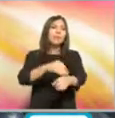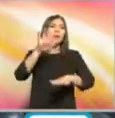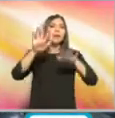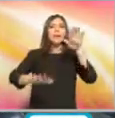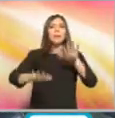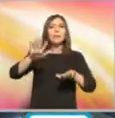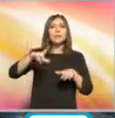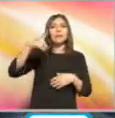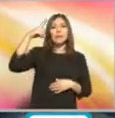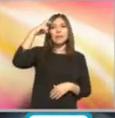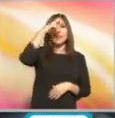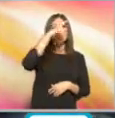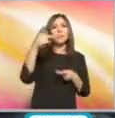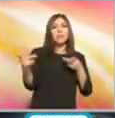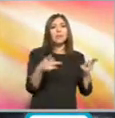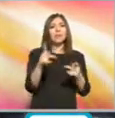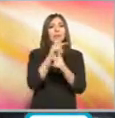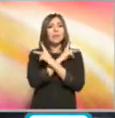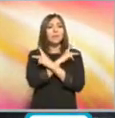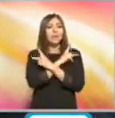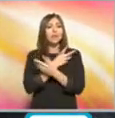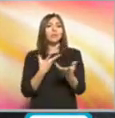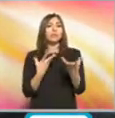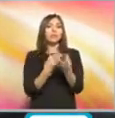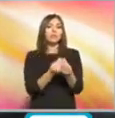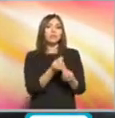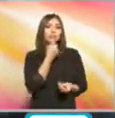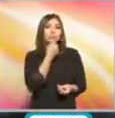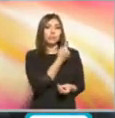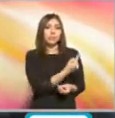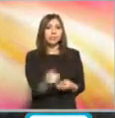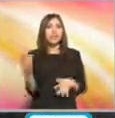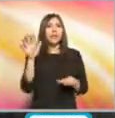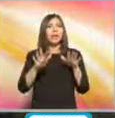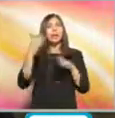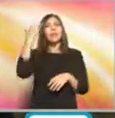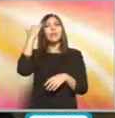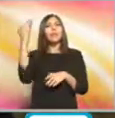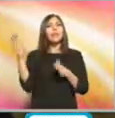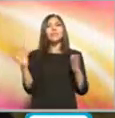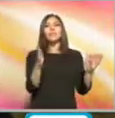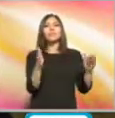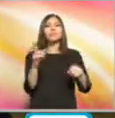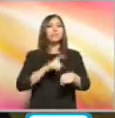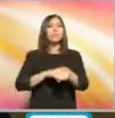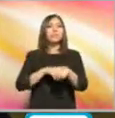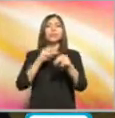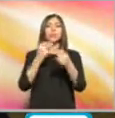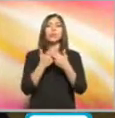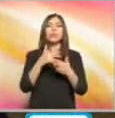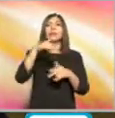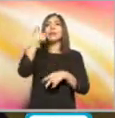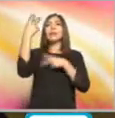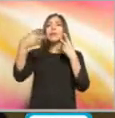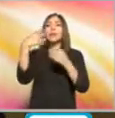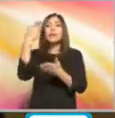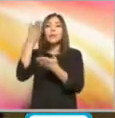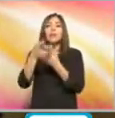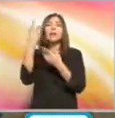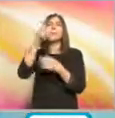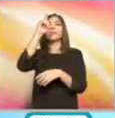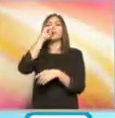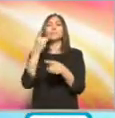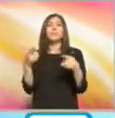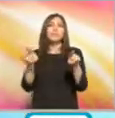veces planificar vacaciones junto con los niños. Claro, porque además de pronto los tiempos no nos dan. Queremos ir y está cerrado. Y